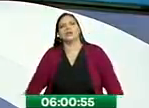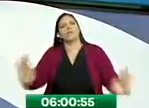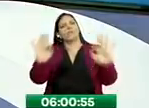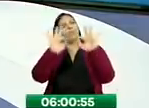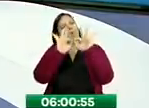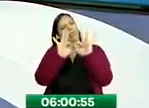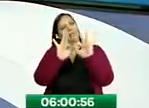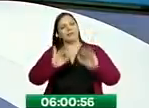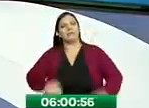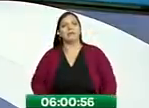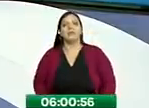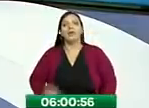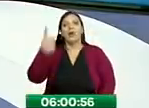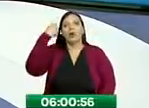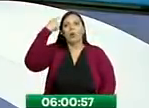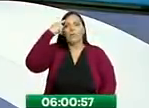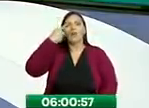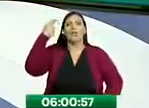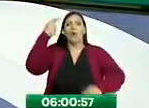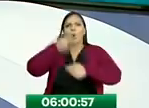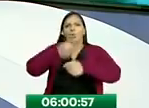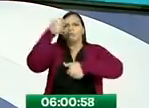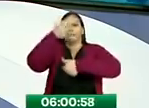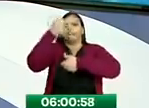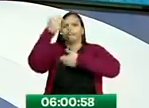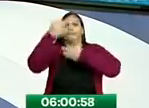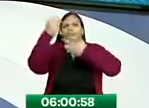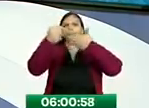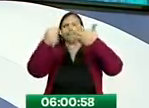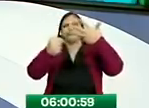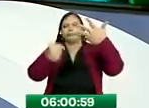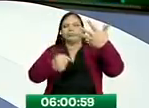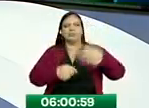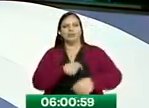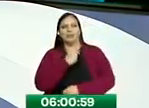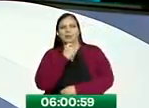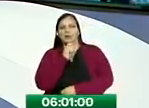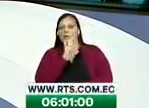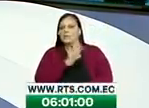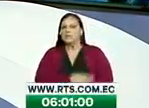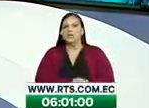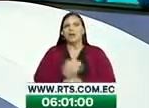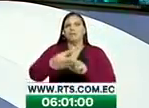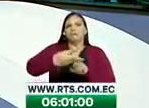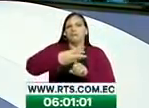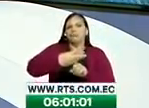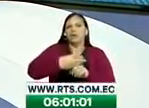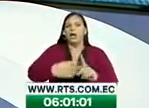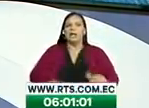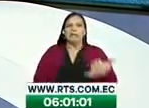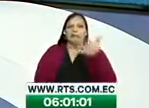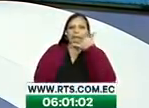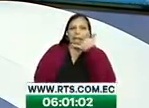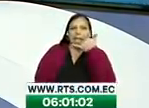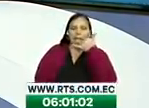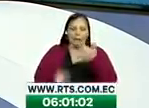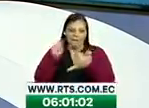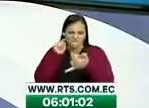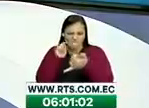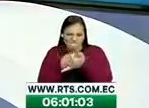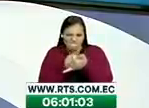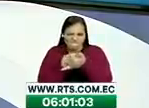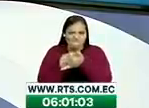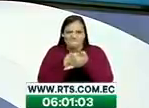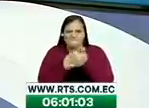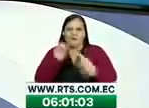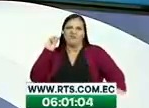que da el gobierno, pues la gente comienza a escribir cualquier cosa y eso no está bien. Hay que revisar si es real o no es real la información que